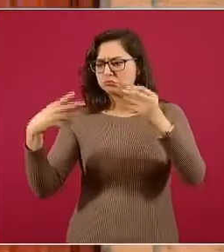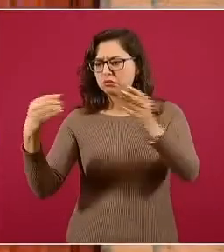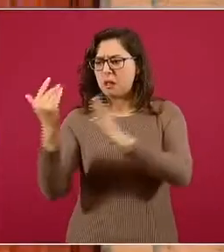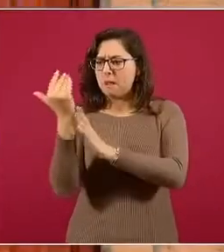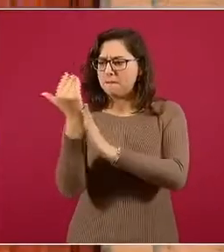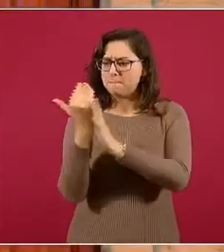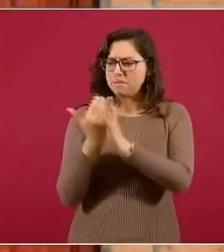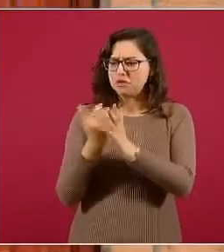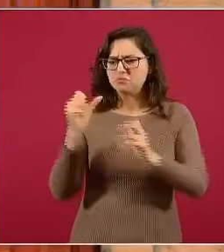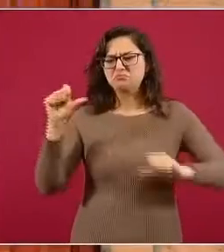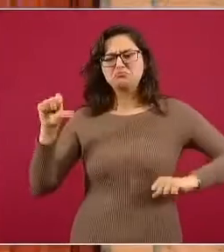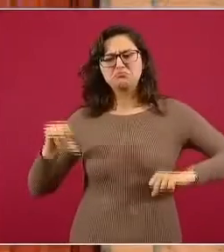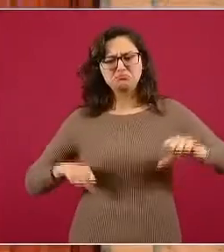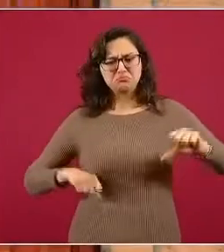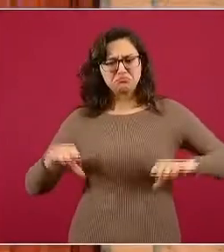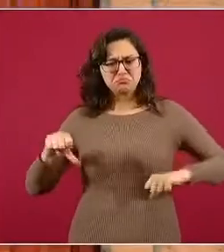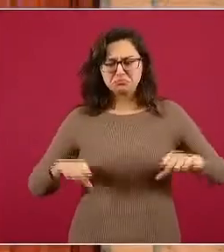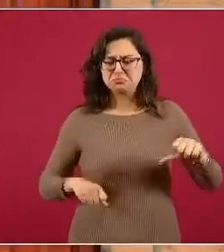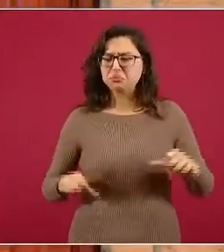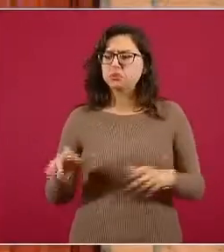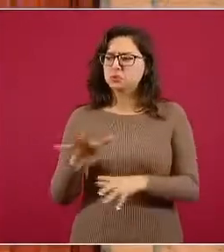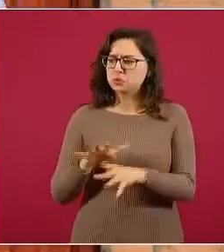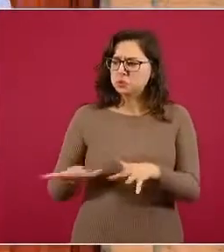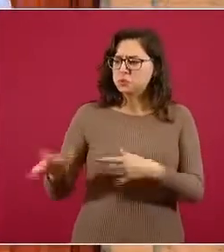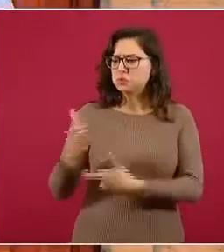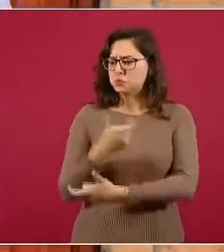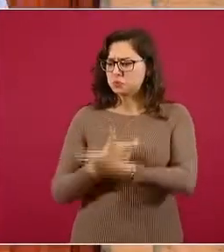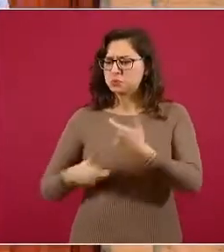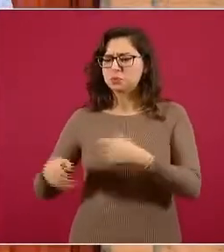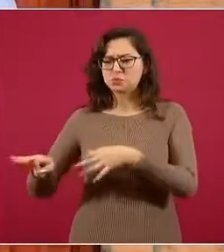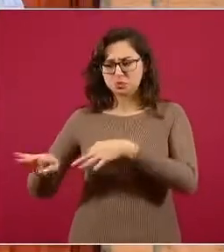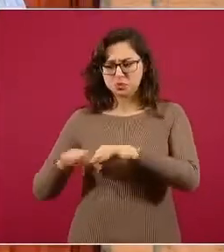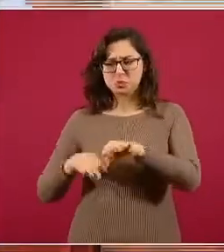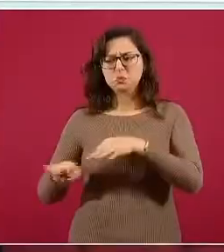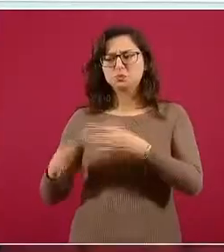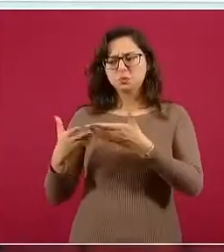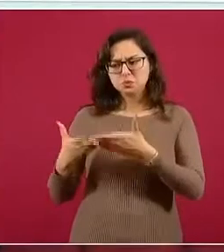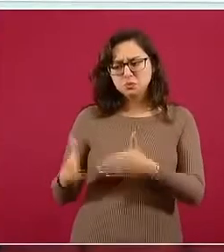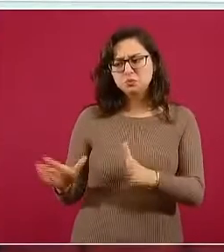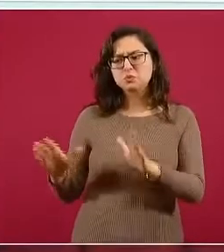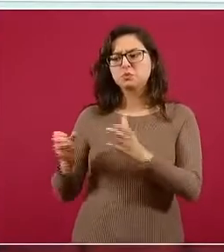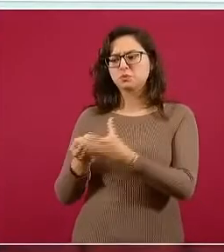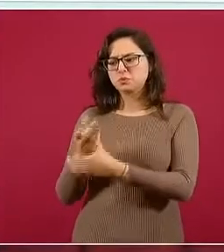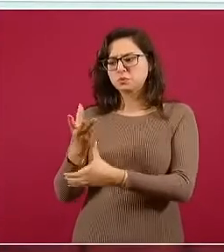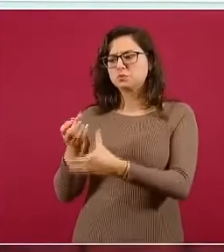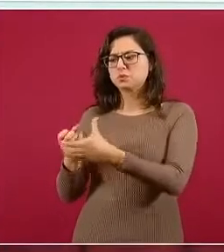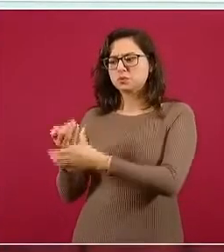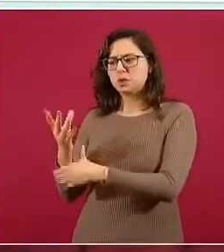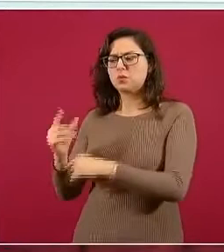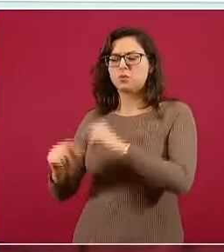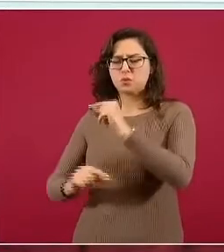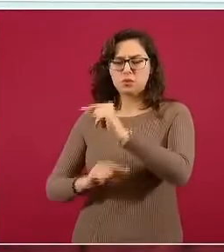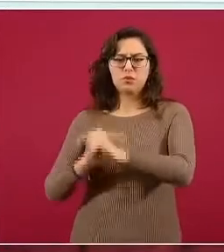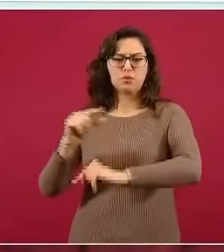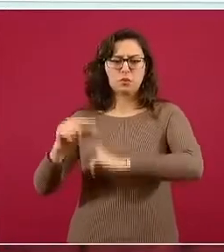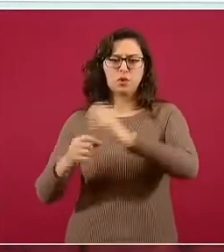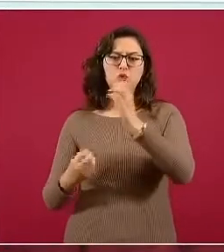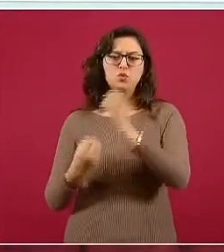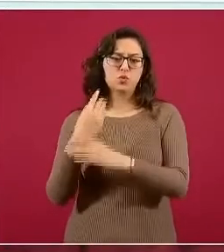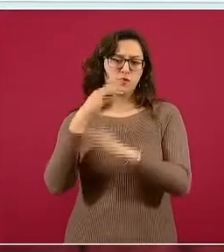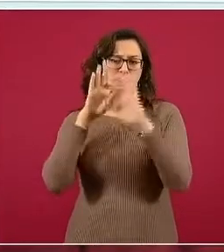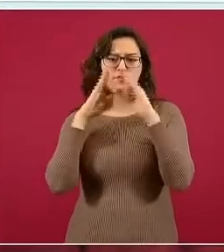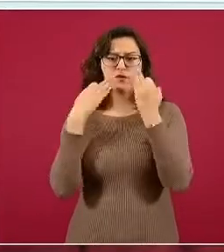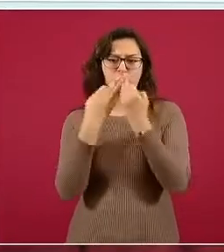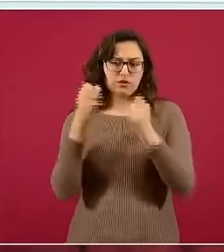actividades sociales, económicas, laborales, y devolver lógicamente esta nueva normalidad, o en este contexto a